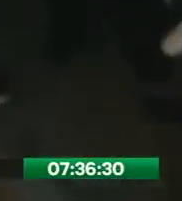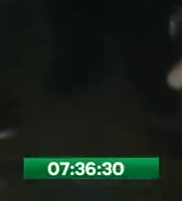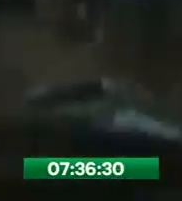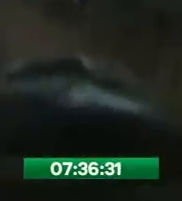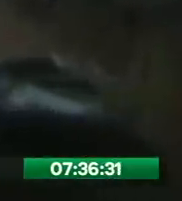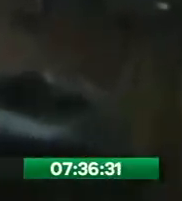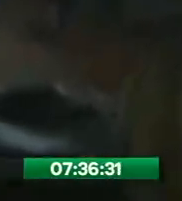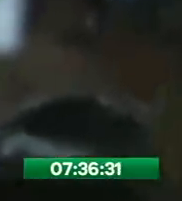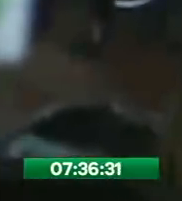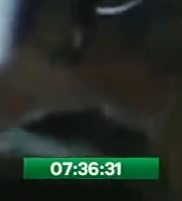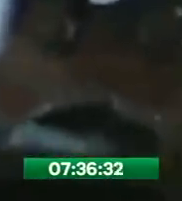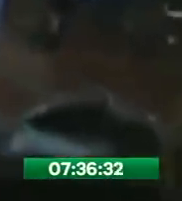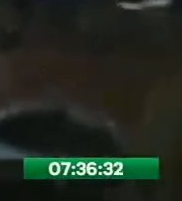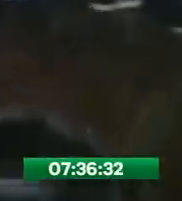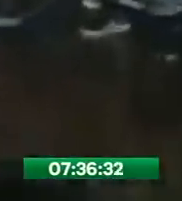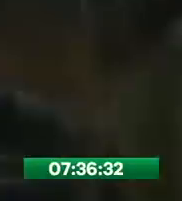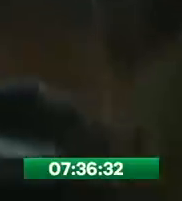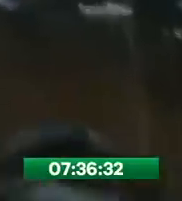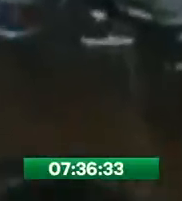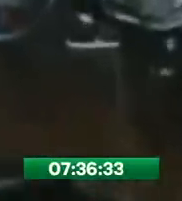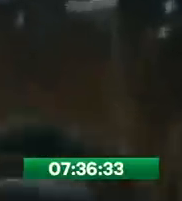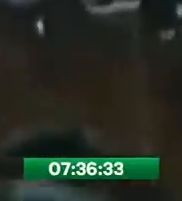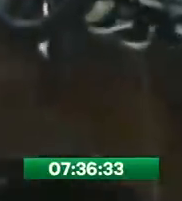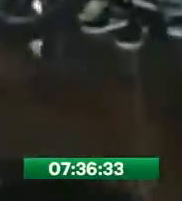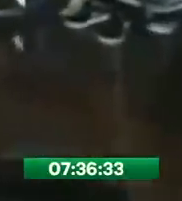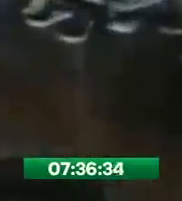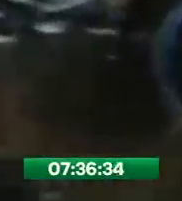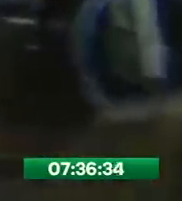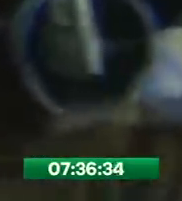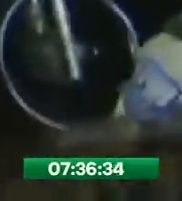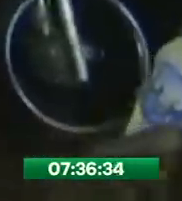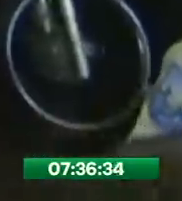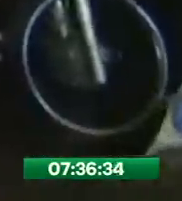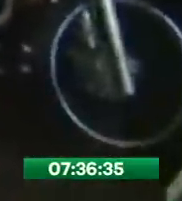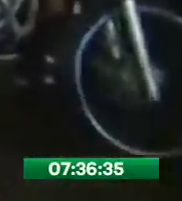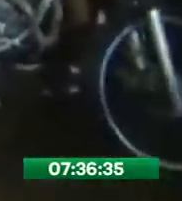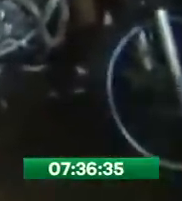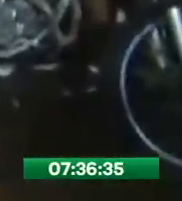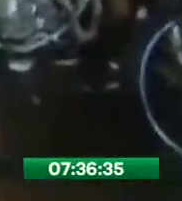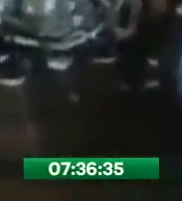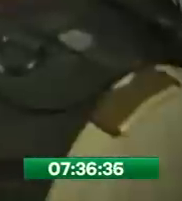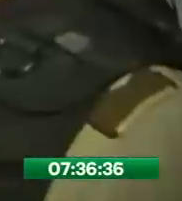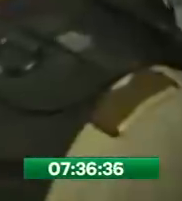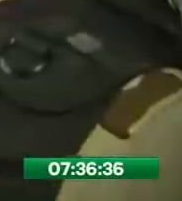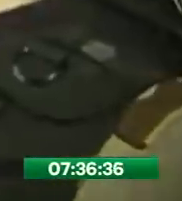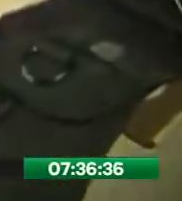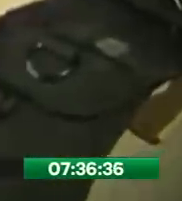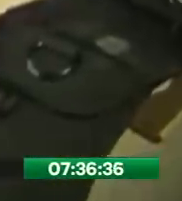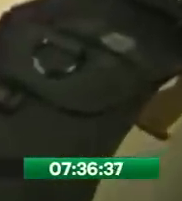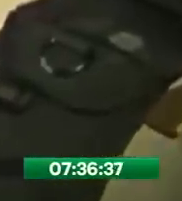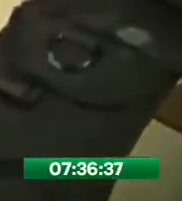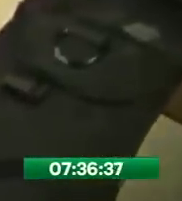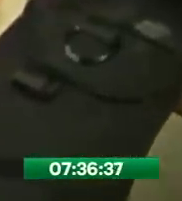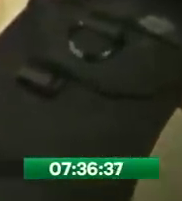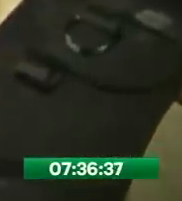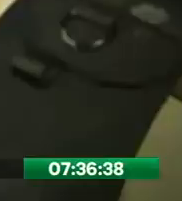colocado el cuerpo del pequeño en ese lugar. Será raro que todavía aquí en el centro de Guayaquil esté ese.